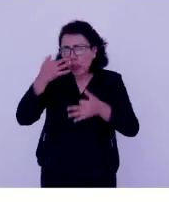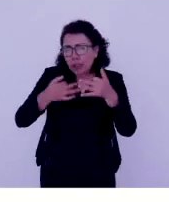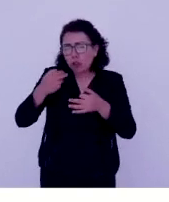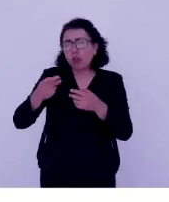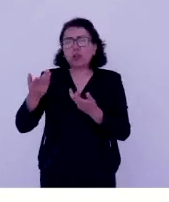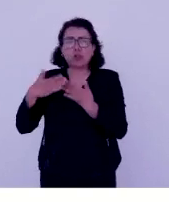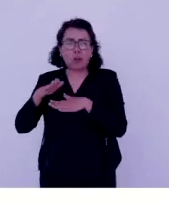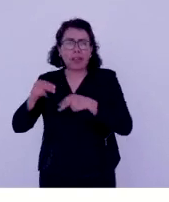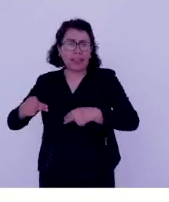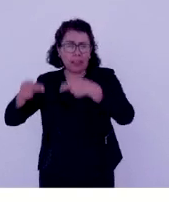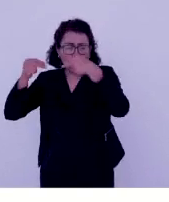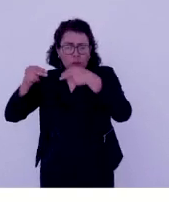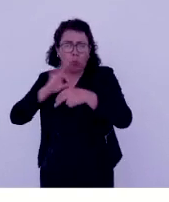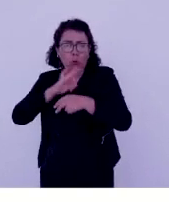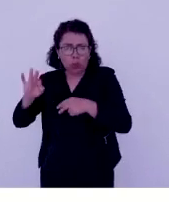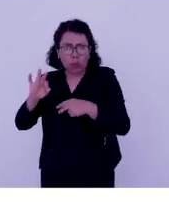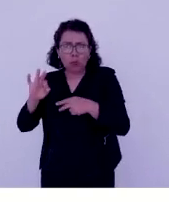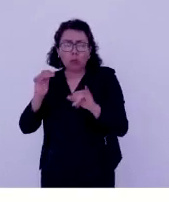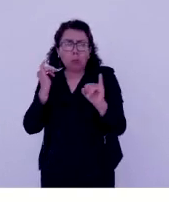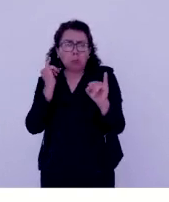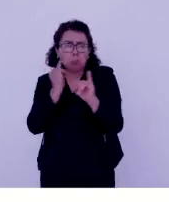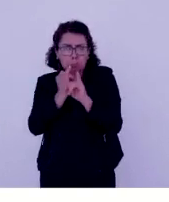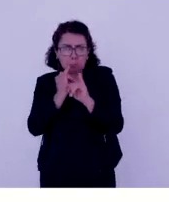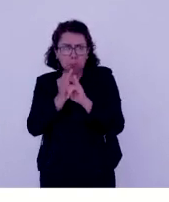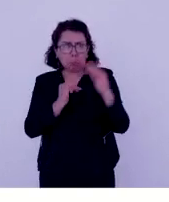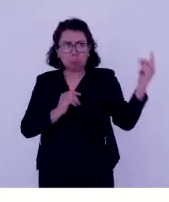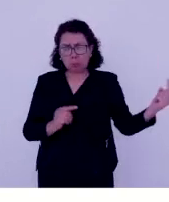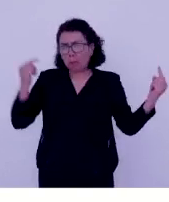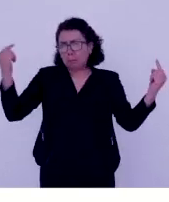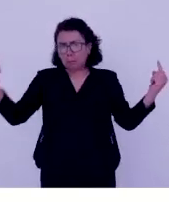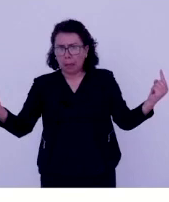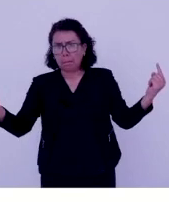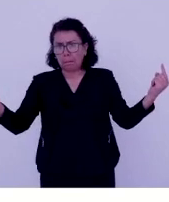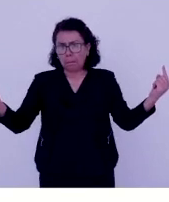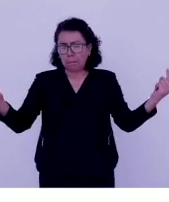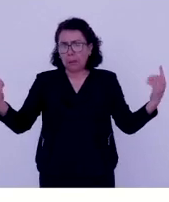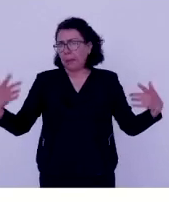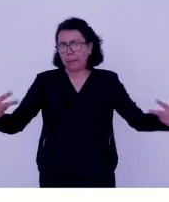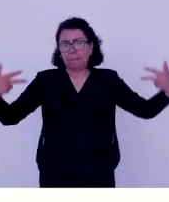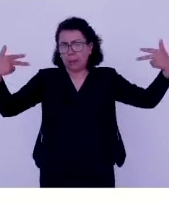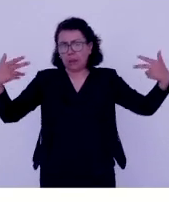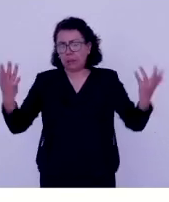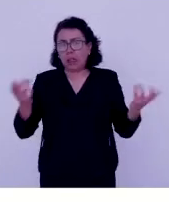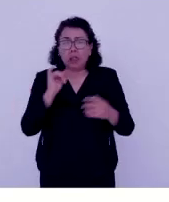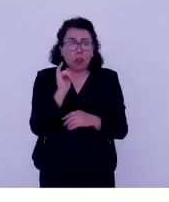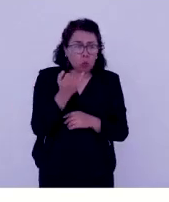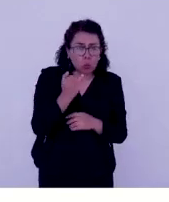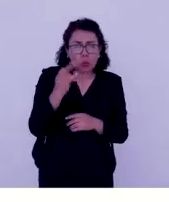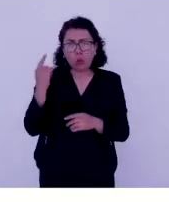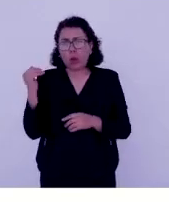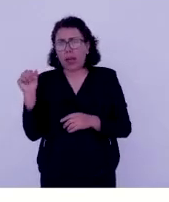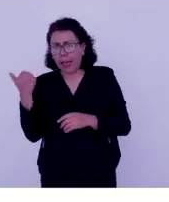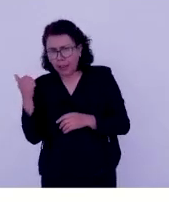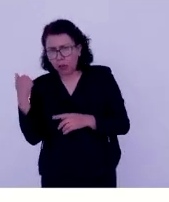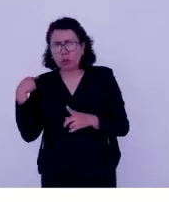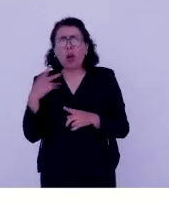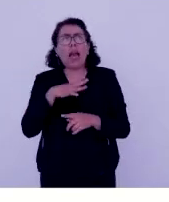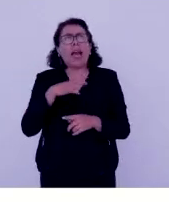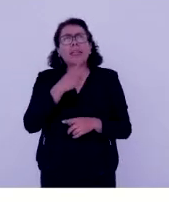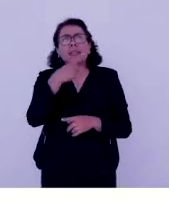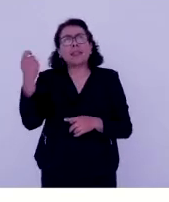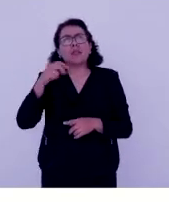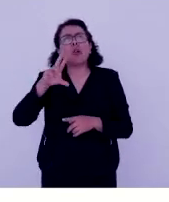posible visualizar las audiencias dentro del expediente electrónico Por las partes procesales de un caso de junio a agosto hemos publicado